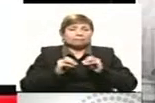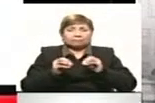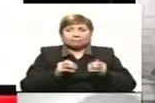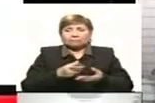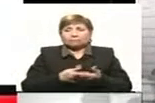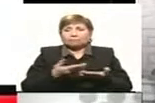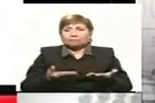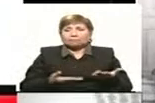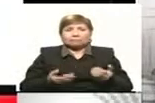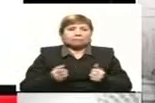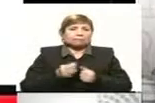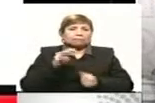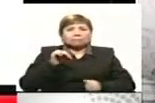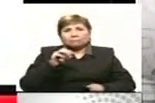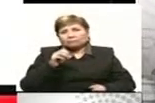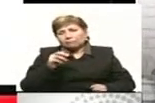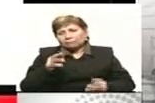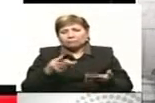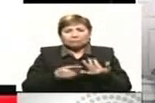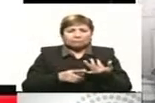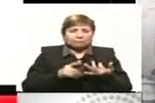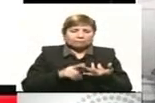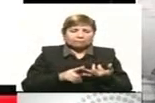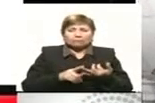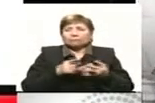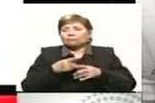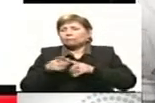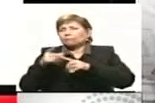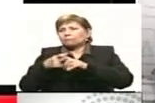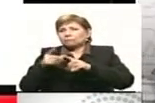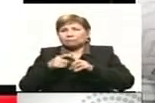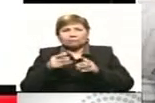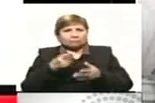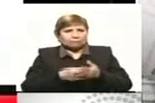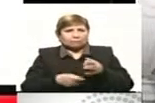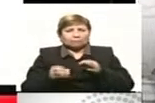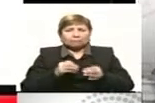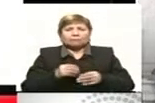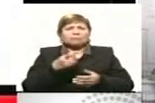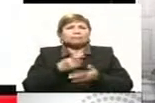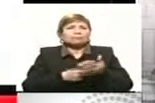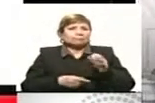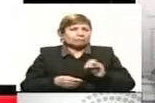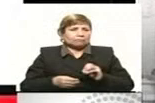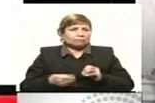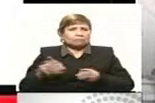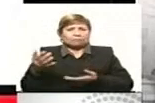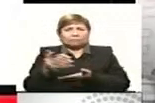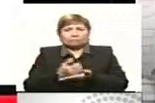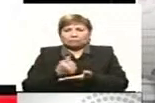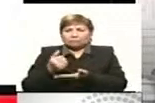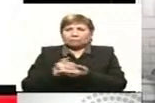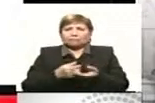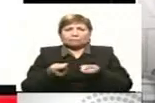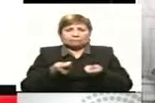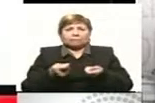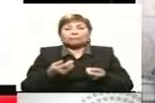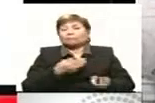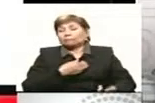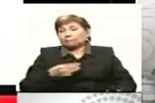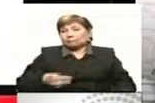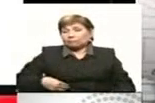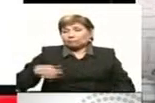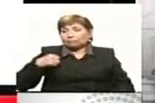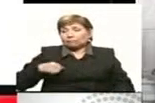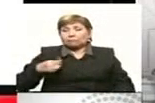los vehículos automotores, digamos, varios otros impuestos que recaudan las municipalidades, que son